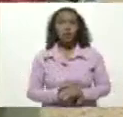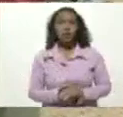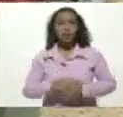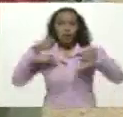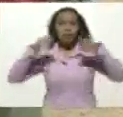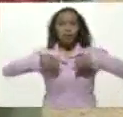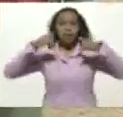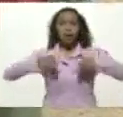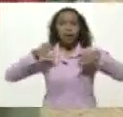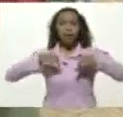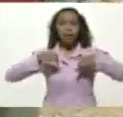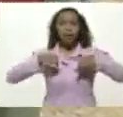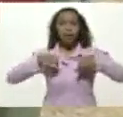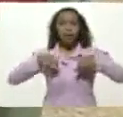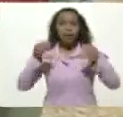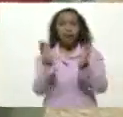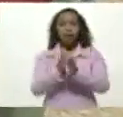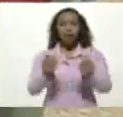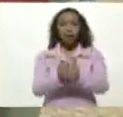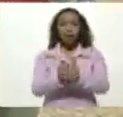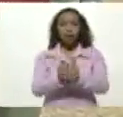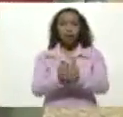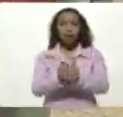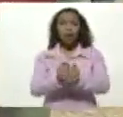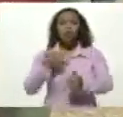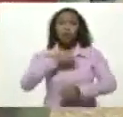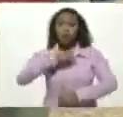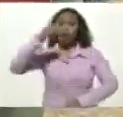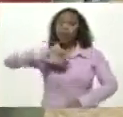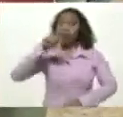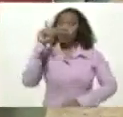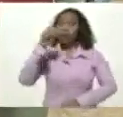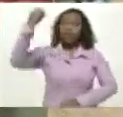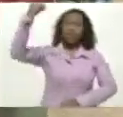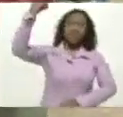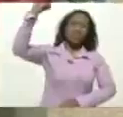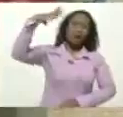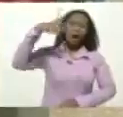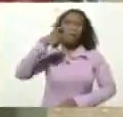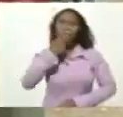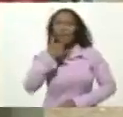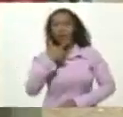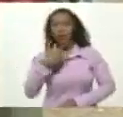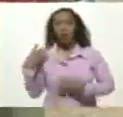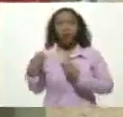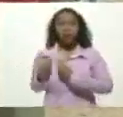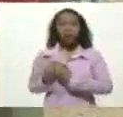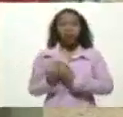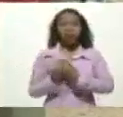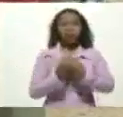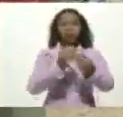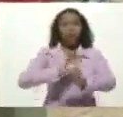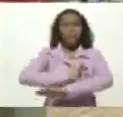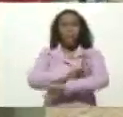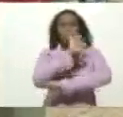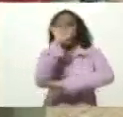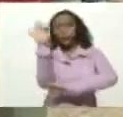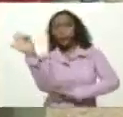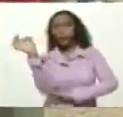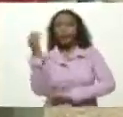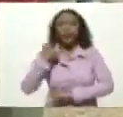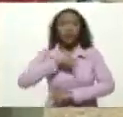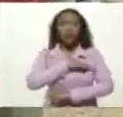aquí, desde Anzoátegui. Aquí también con un sol hermoso que ha estado acompañándonos todo el día. Y aquí